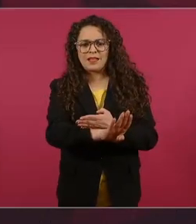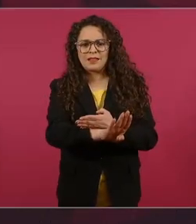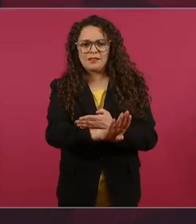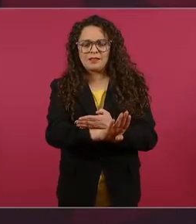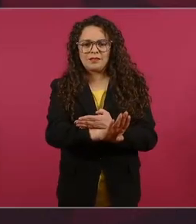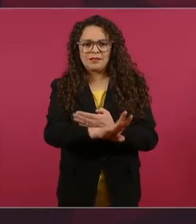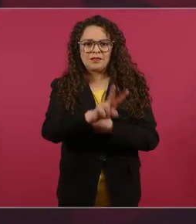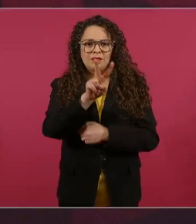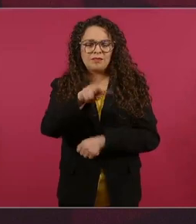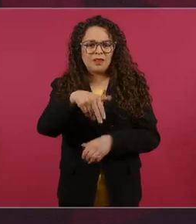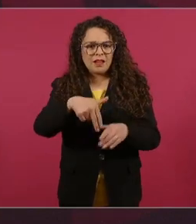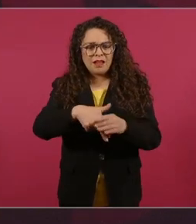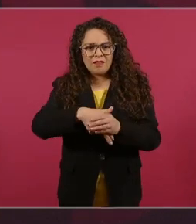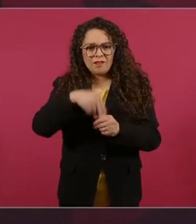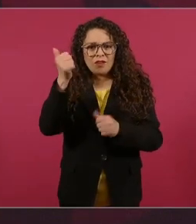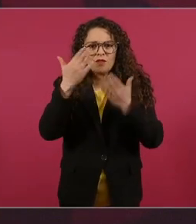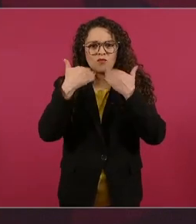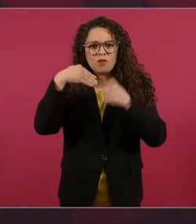inmorales.